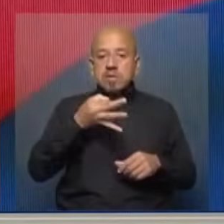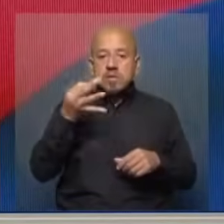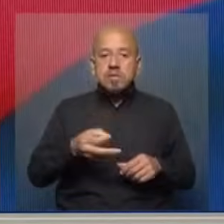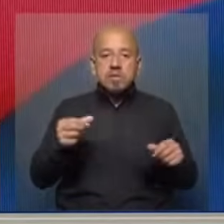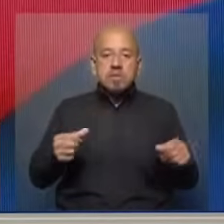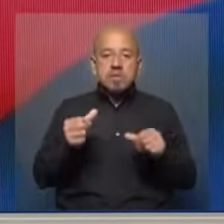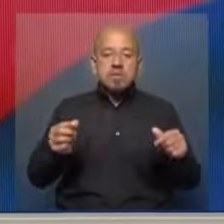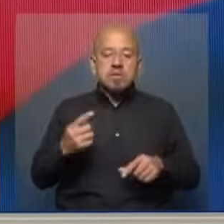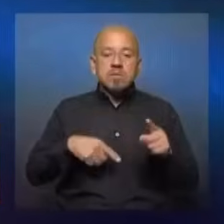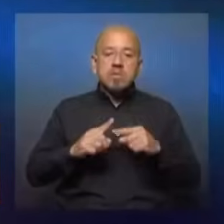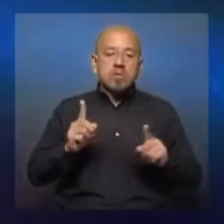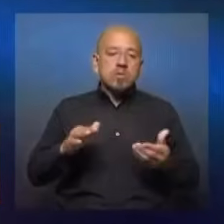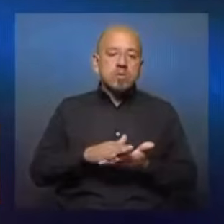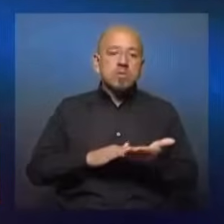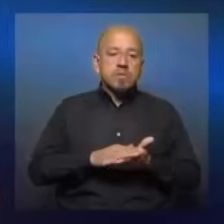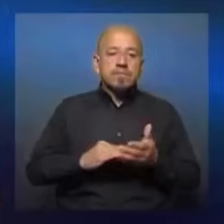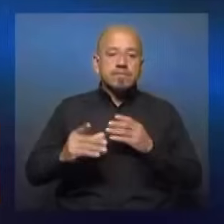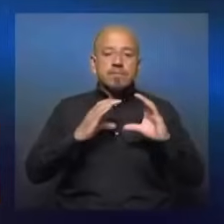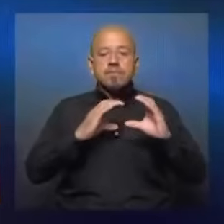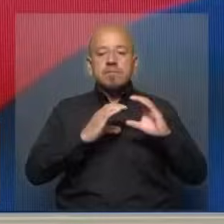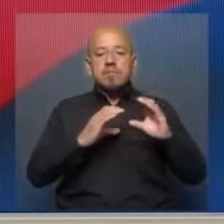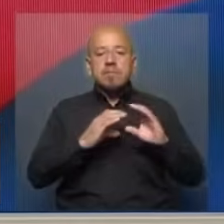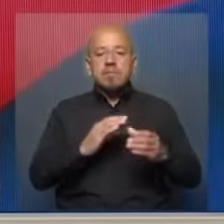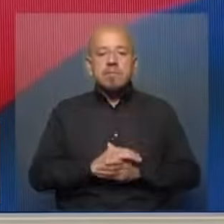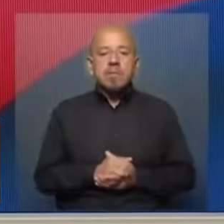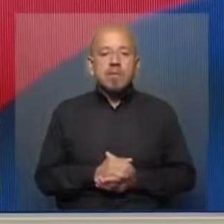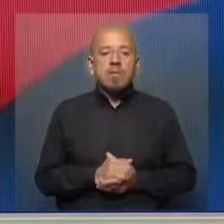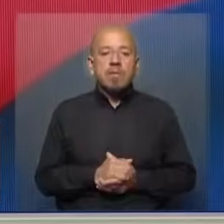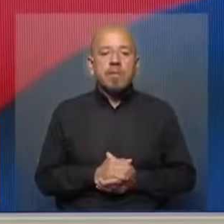hace. Pero en materia comunicacional han sido efectivos.